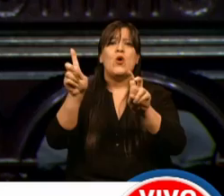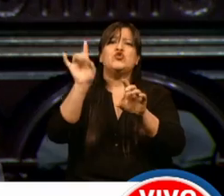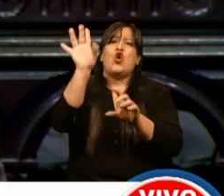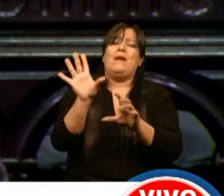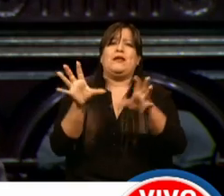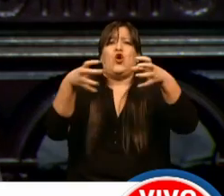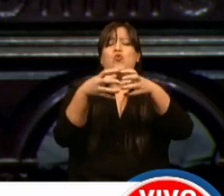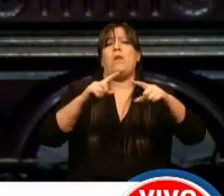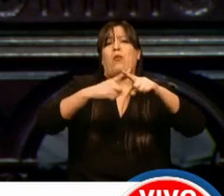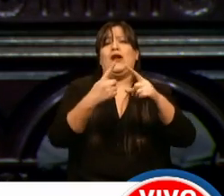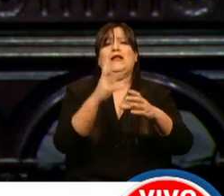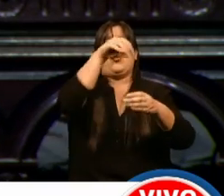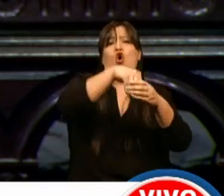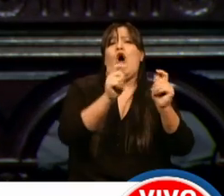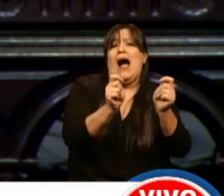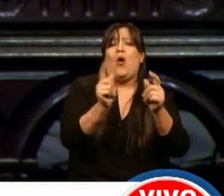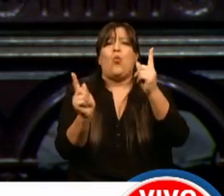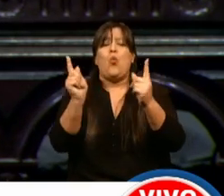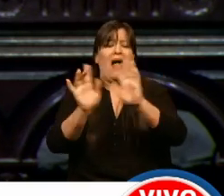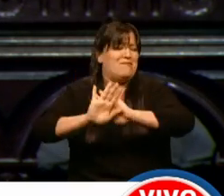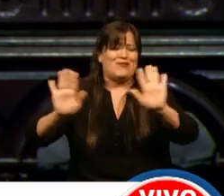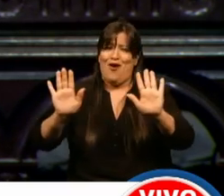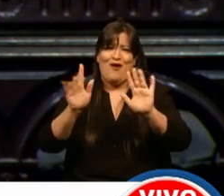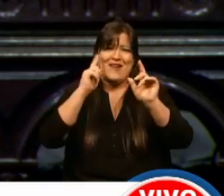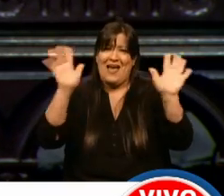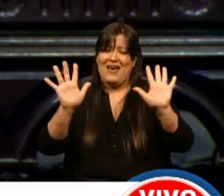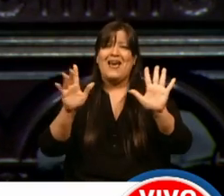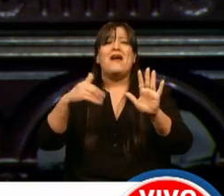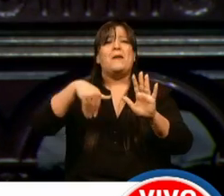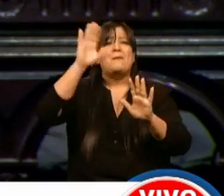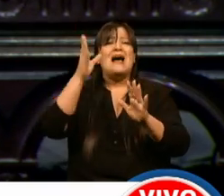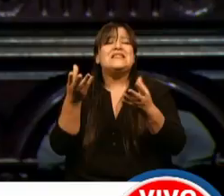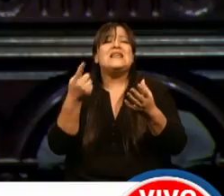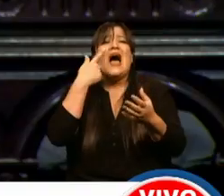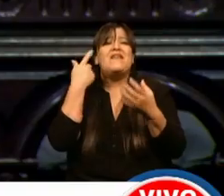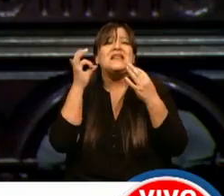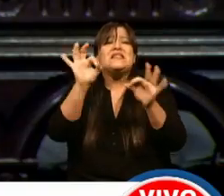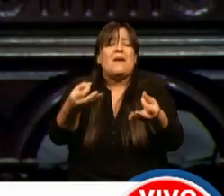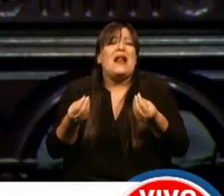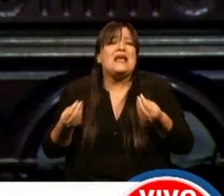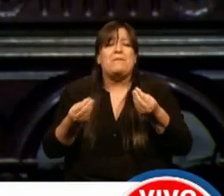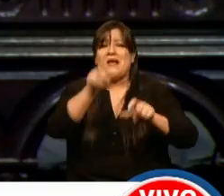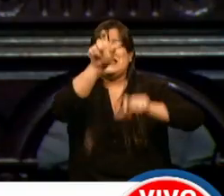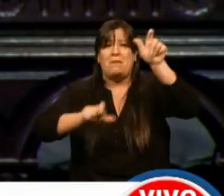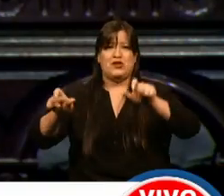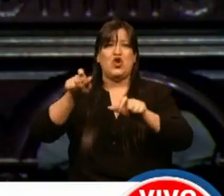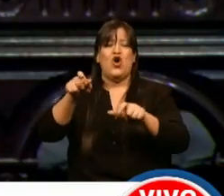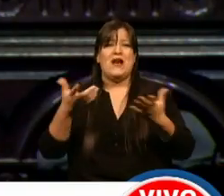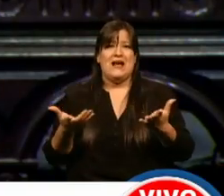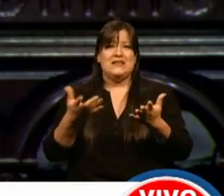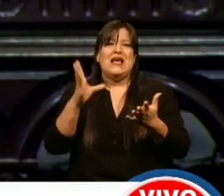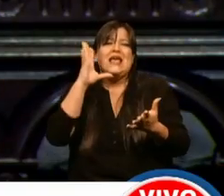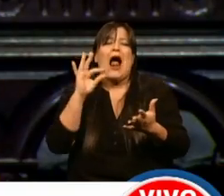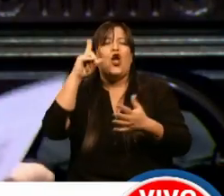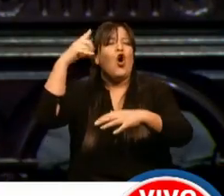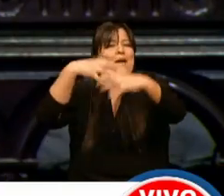no o no a una fuerza política determinada sino también con hacer carne lo que le pasa a la gente y tener por lo menos algo de